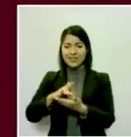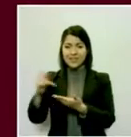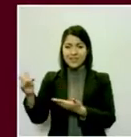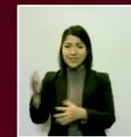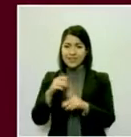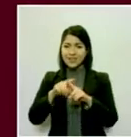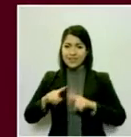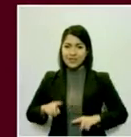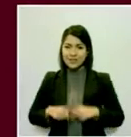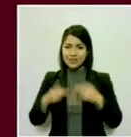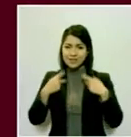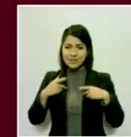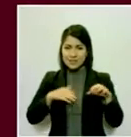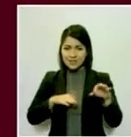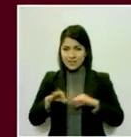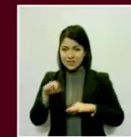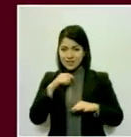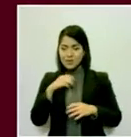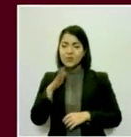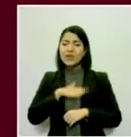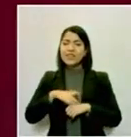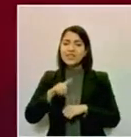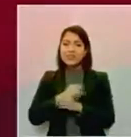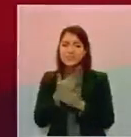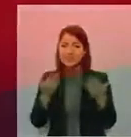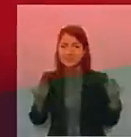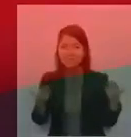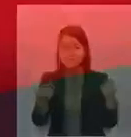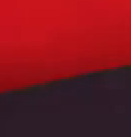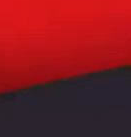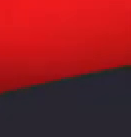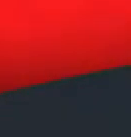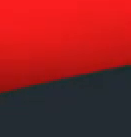a los medios de comunicación su cobertura. Tengan todos excelentes.